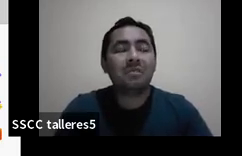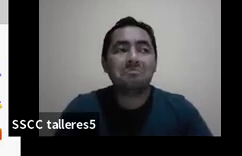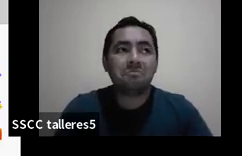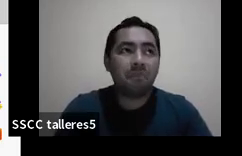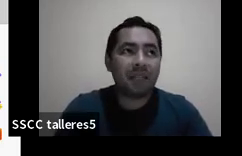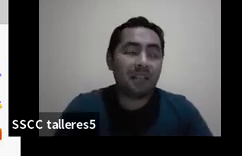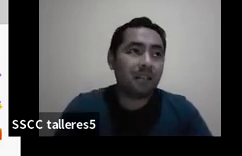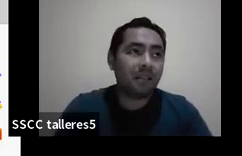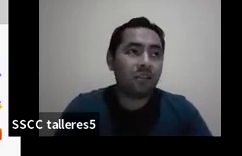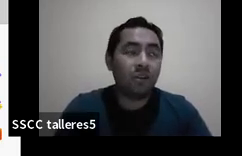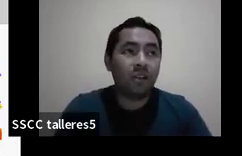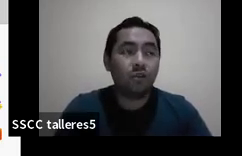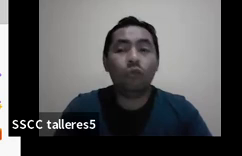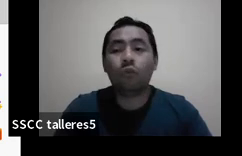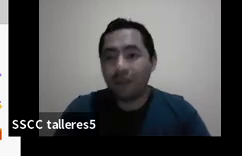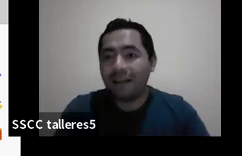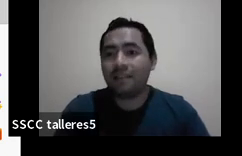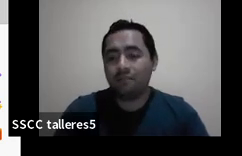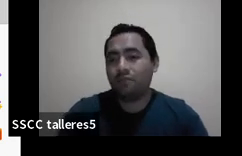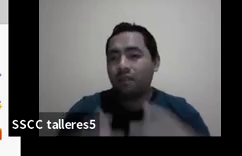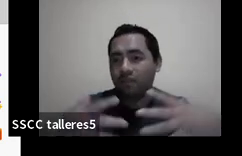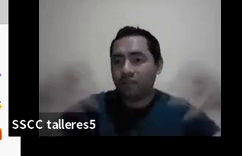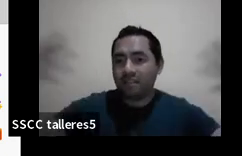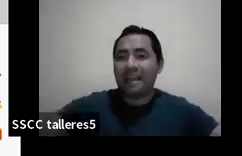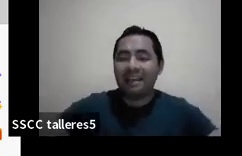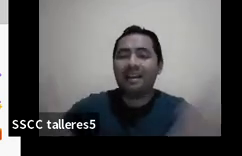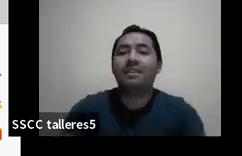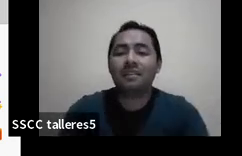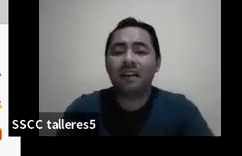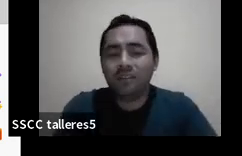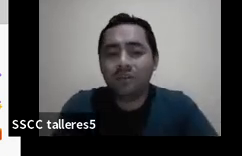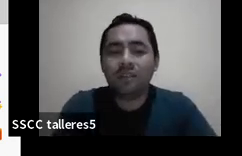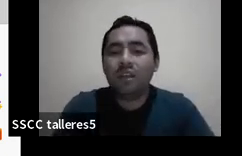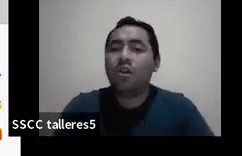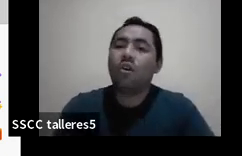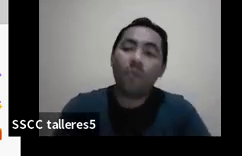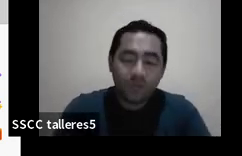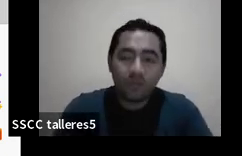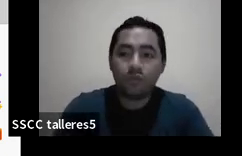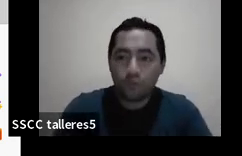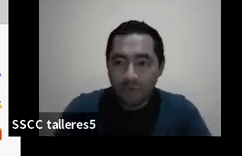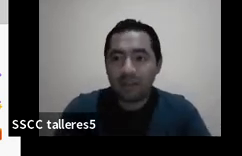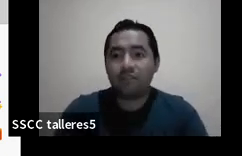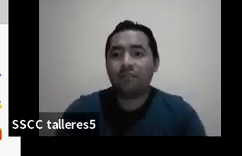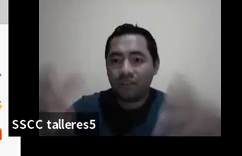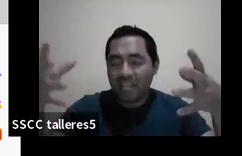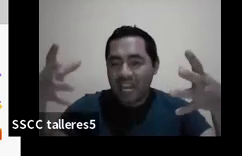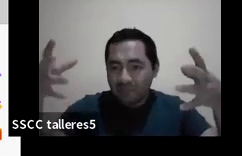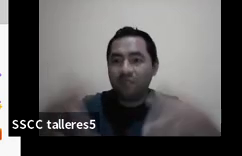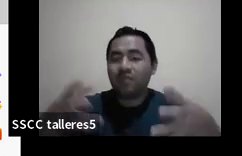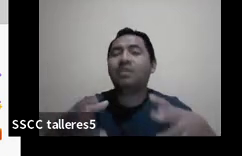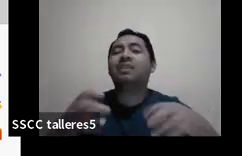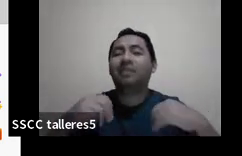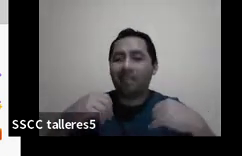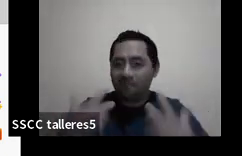digo, pasa en zonas rurales, o sea, en zonas alejadas a la ciudad, como en zonas urbanas, o sea,